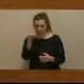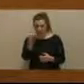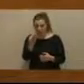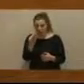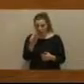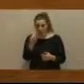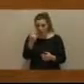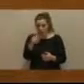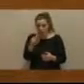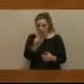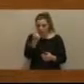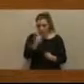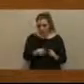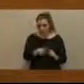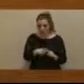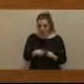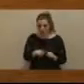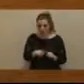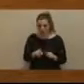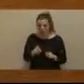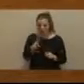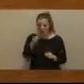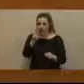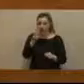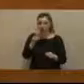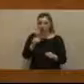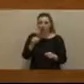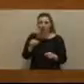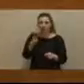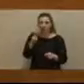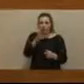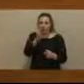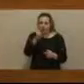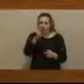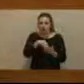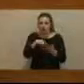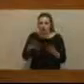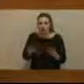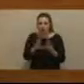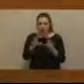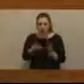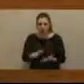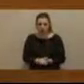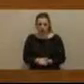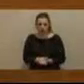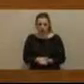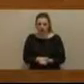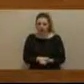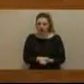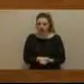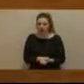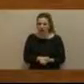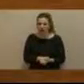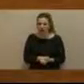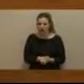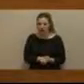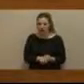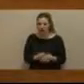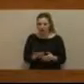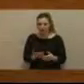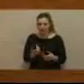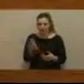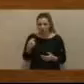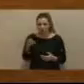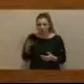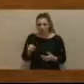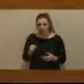cosa. Desde el 22 de octubre de 2006 a febrero de 2010, que incluye lo que ocurrió en estos hechos, Quien presidía el